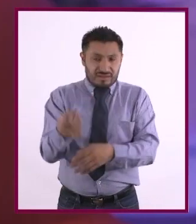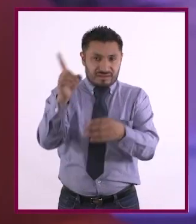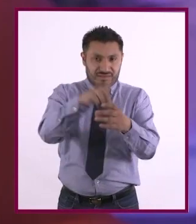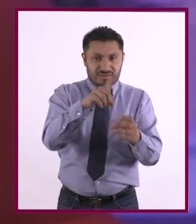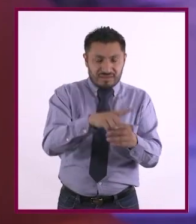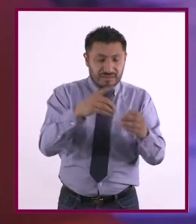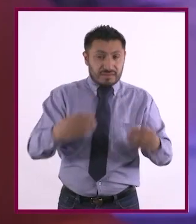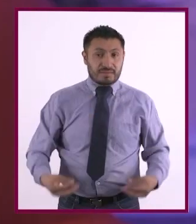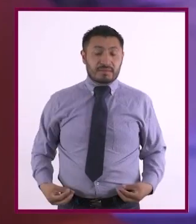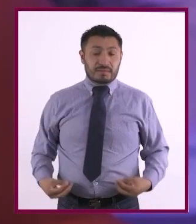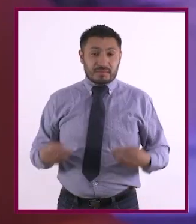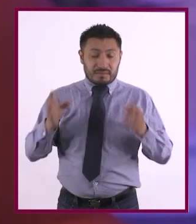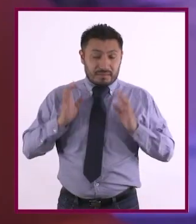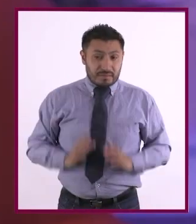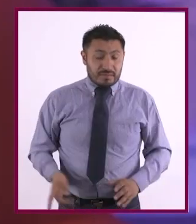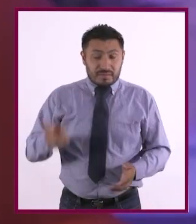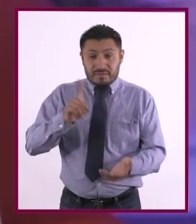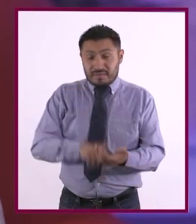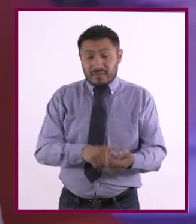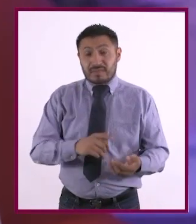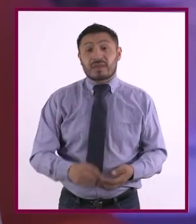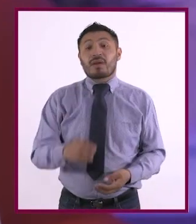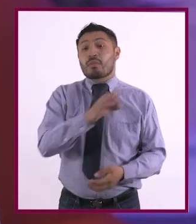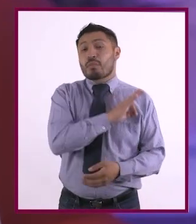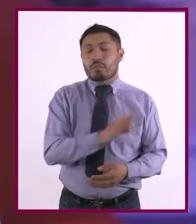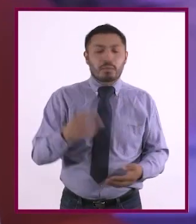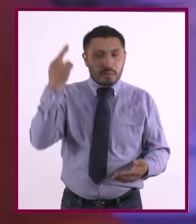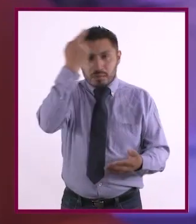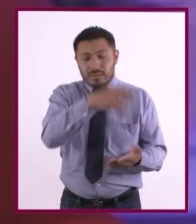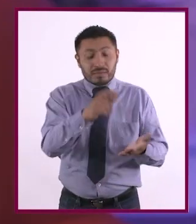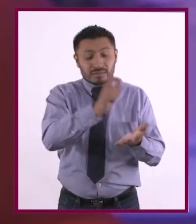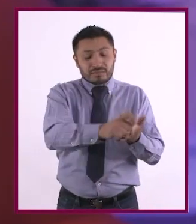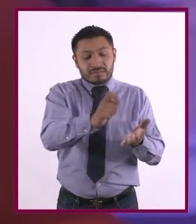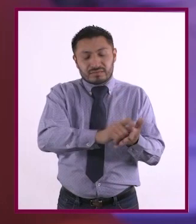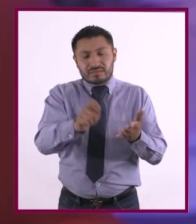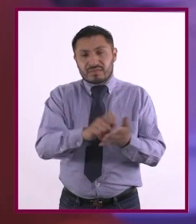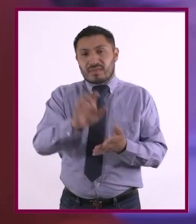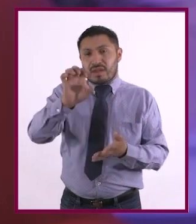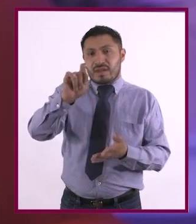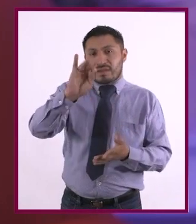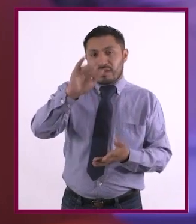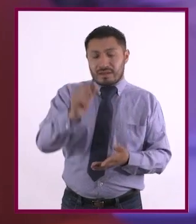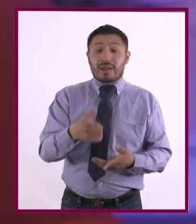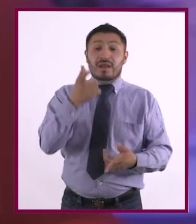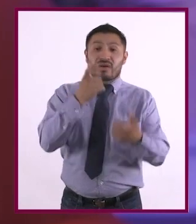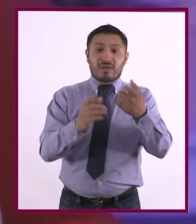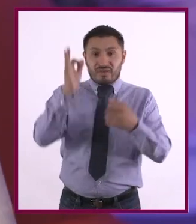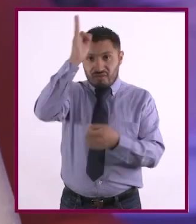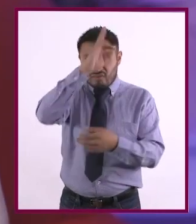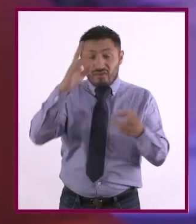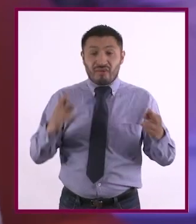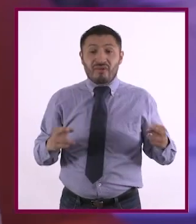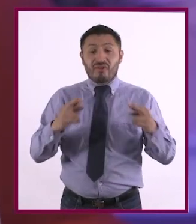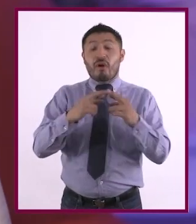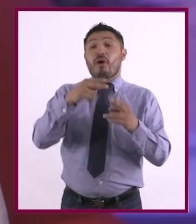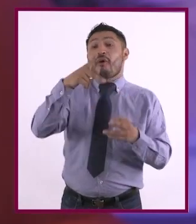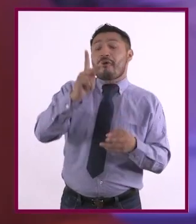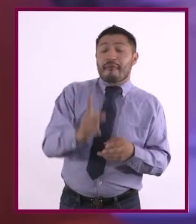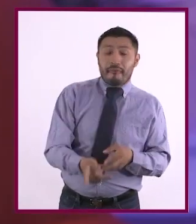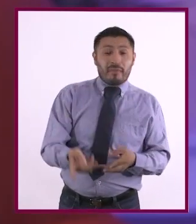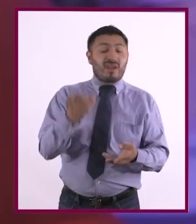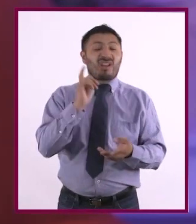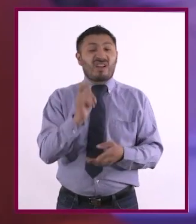de los órganos humanos. Podemos analizar el consentimiento presunto desde la ética, la economía, la filosofía, la religión, pero en resumen se